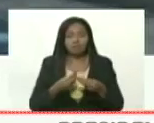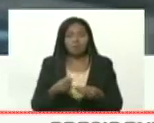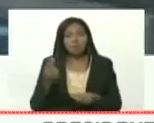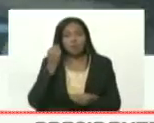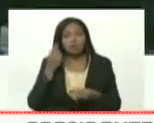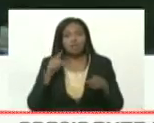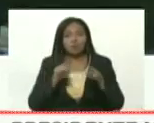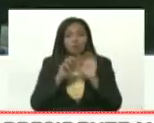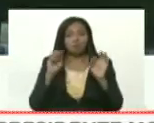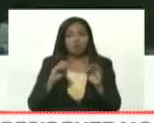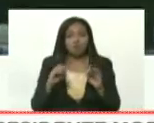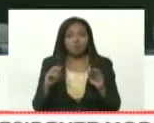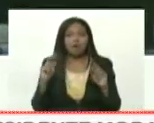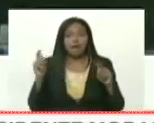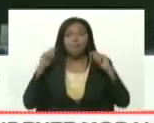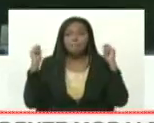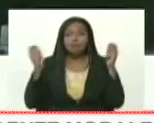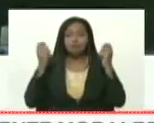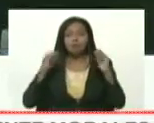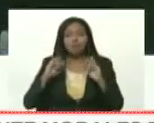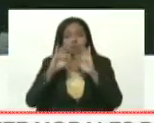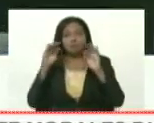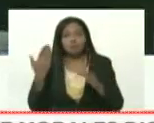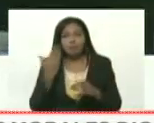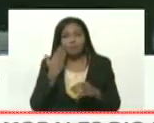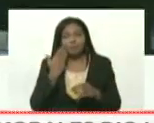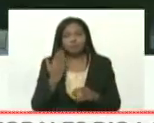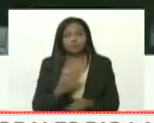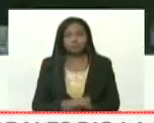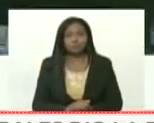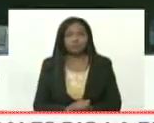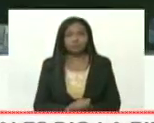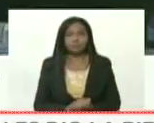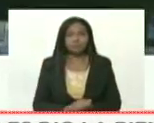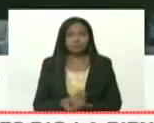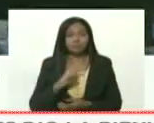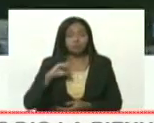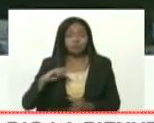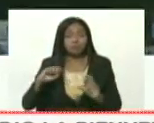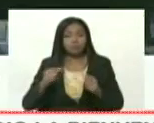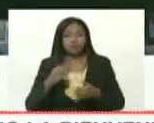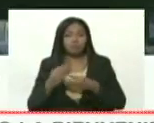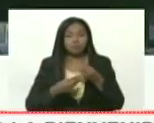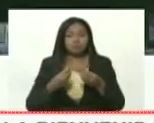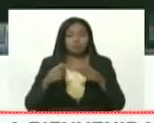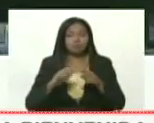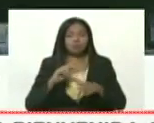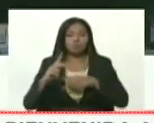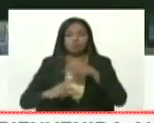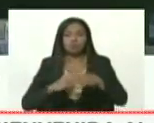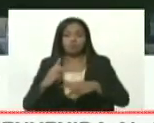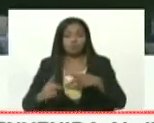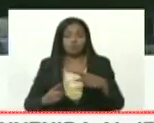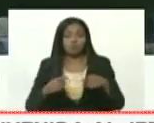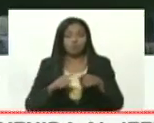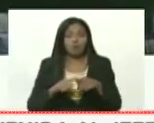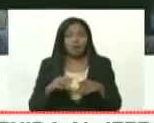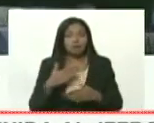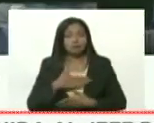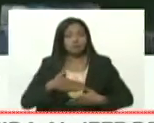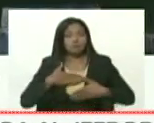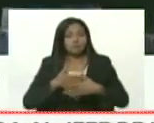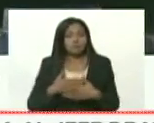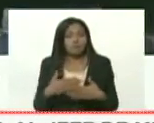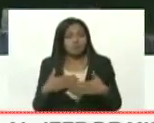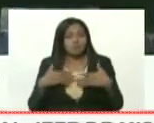mujeres emprendedoras y a la vez madres, ¿verdad? Y empezamos a formular productos saludables para toda